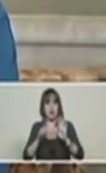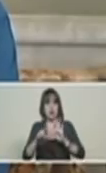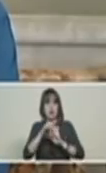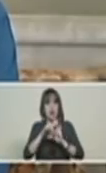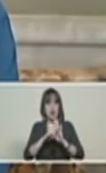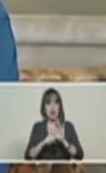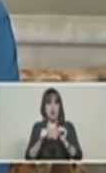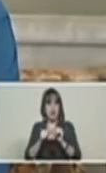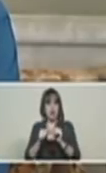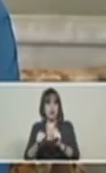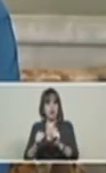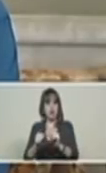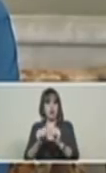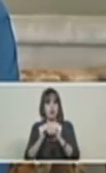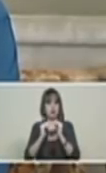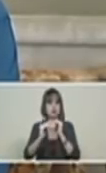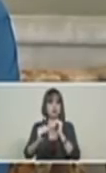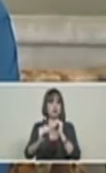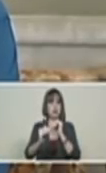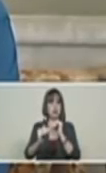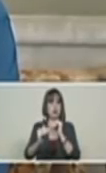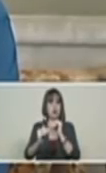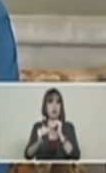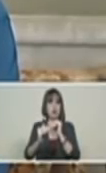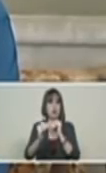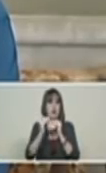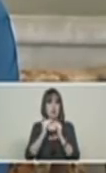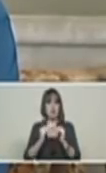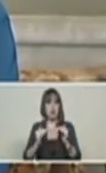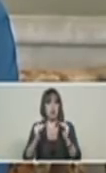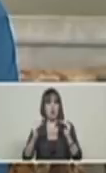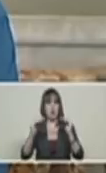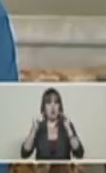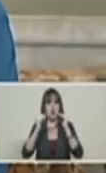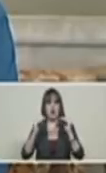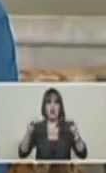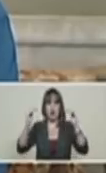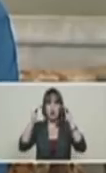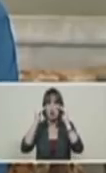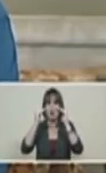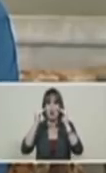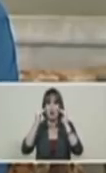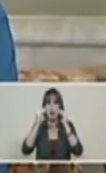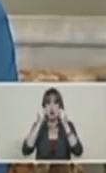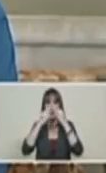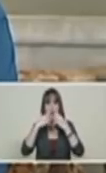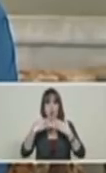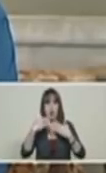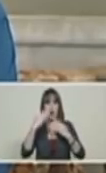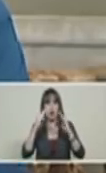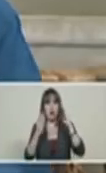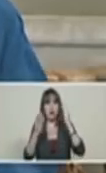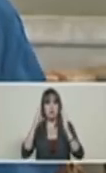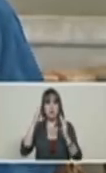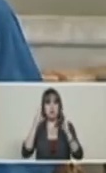estabilizando a un nivel que podemos decir de buen equilibrio,